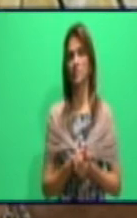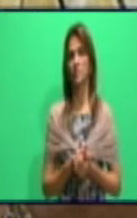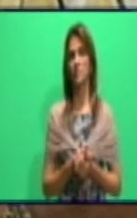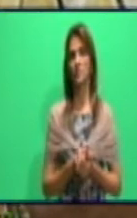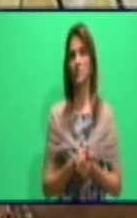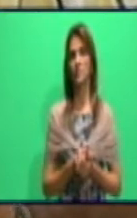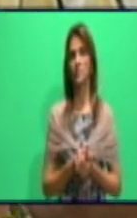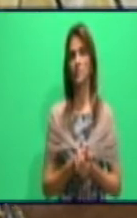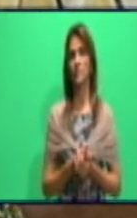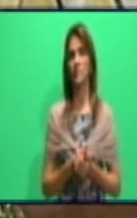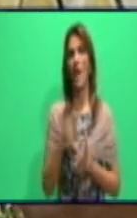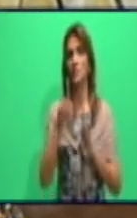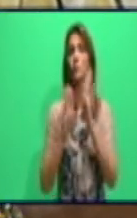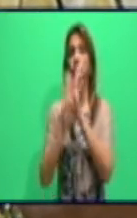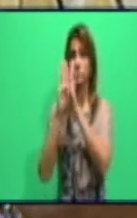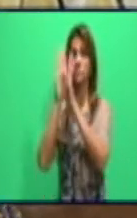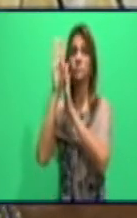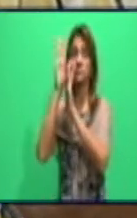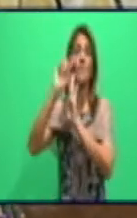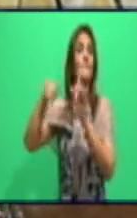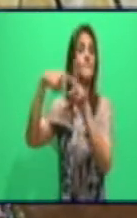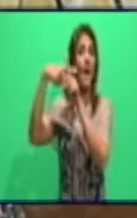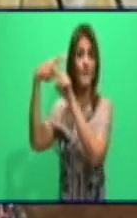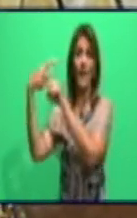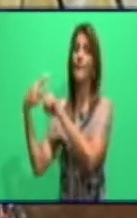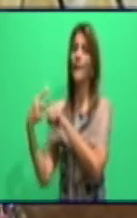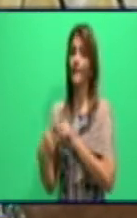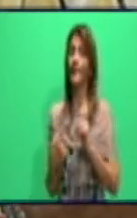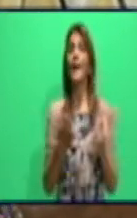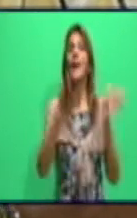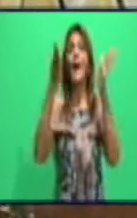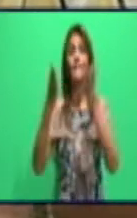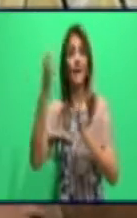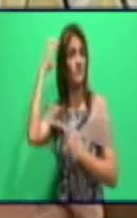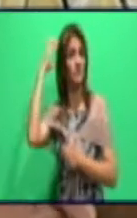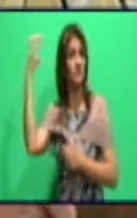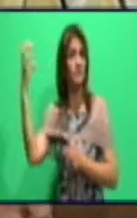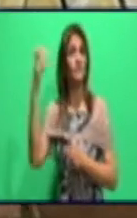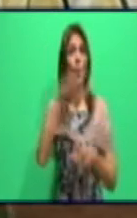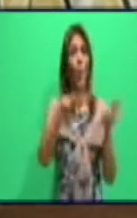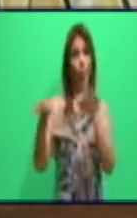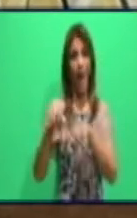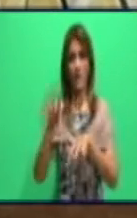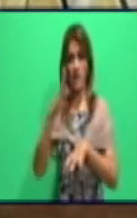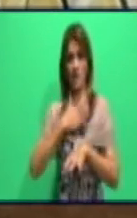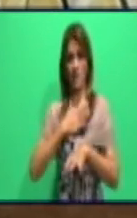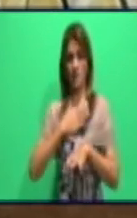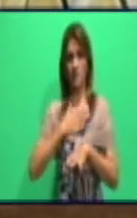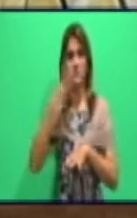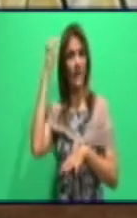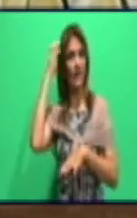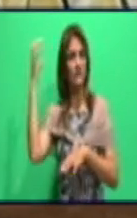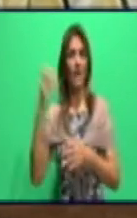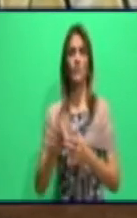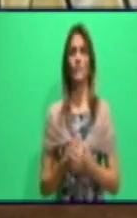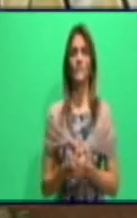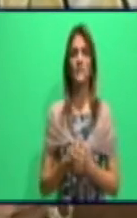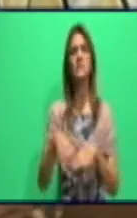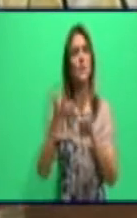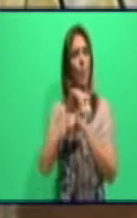ido también subiendo el nivel de multa en el sector estatal y como decía al inicio hemos trabajado también el decreto 31